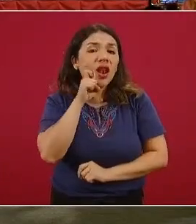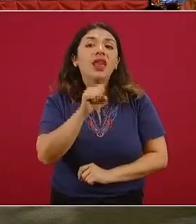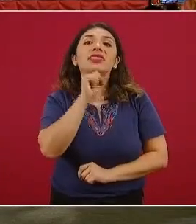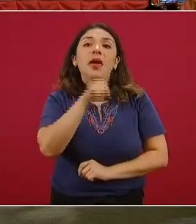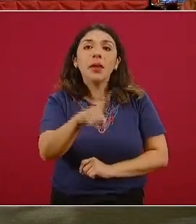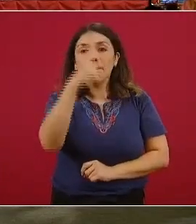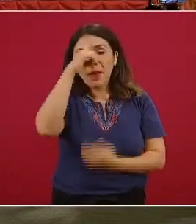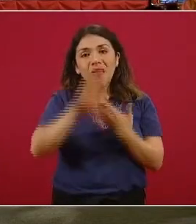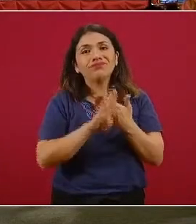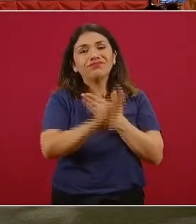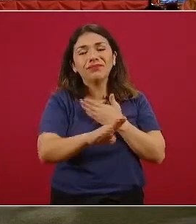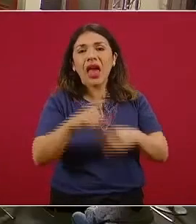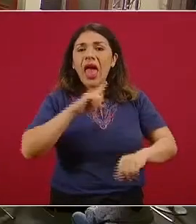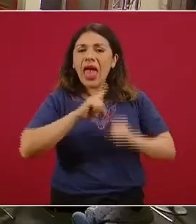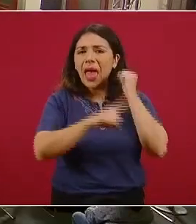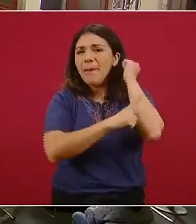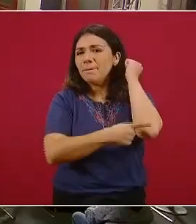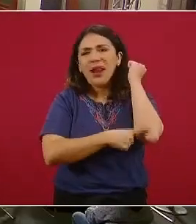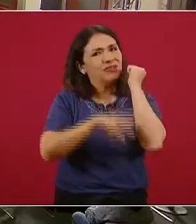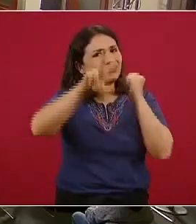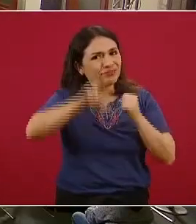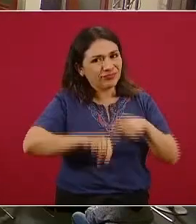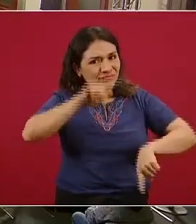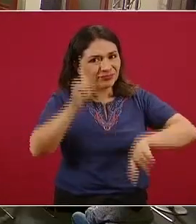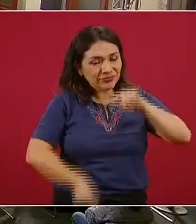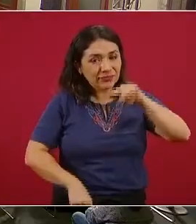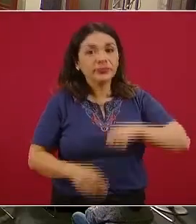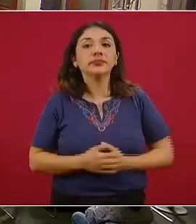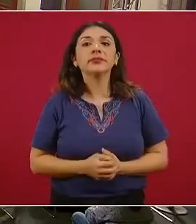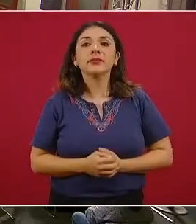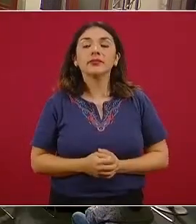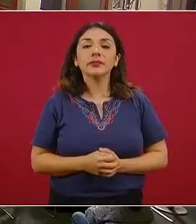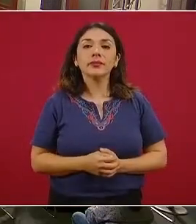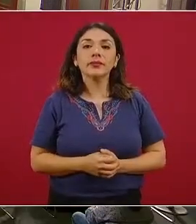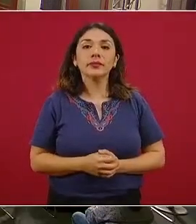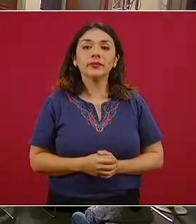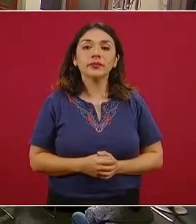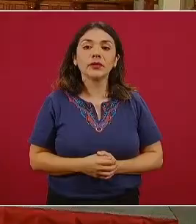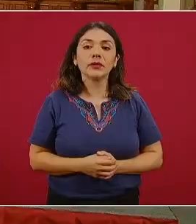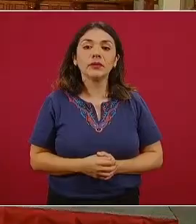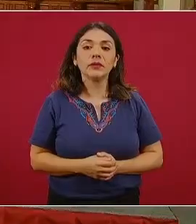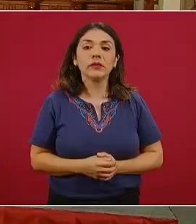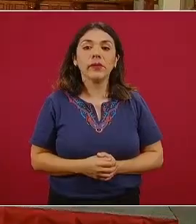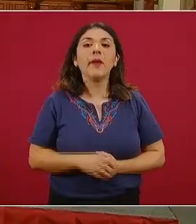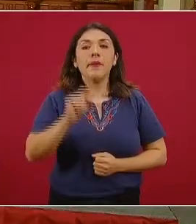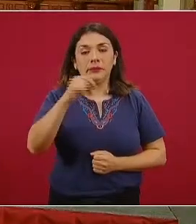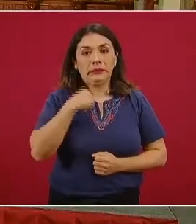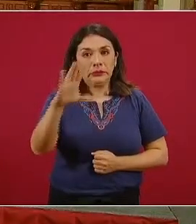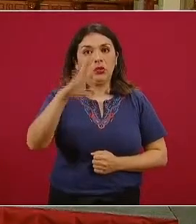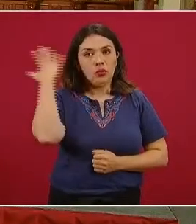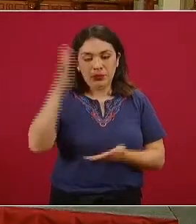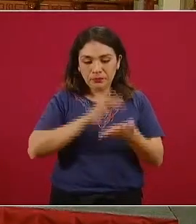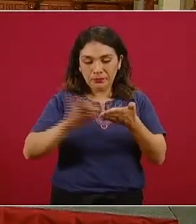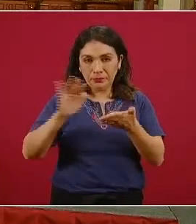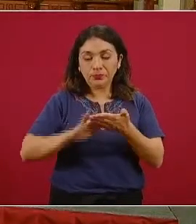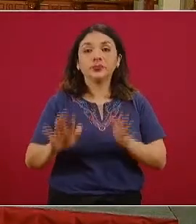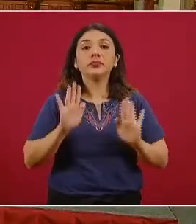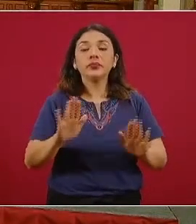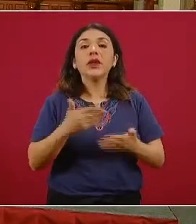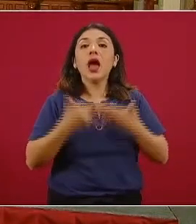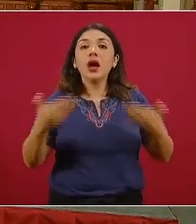desde luego, de la prevención de embarazos. voy a ir un poquito más rápido. La